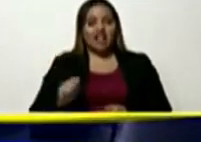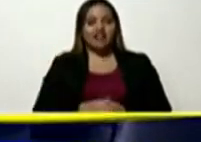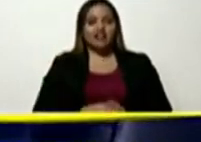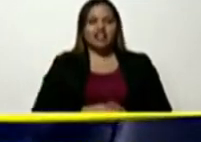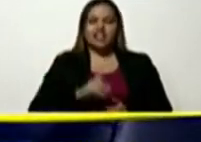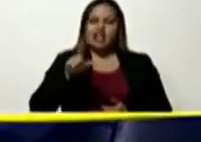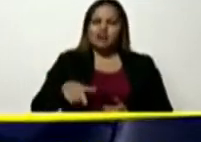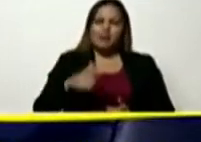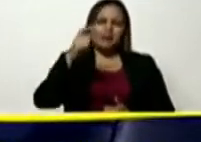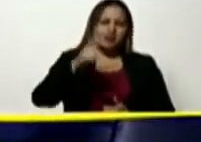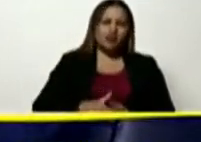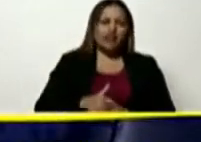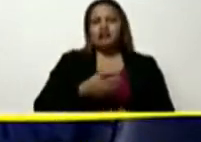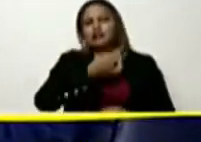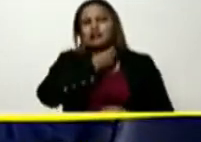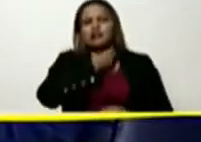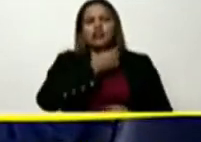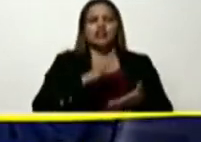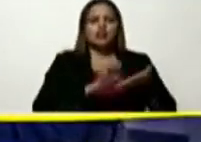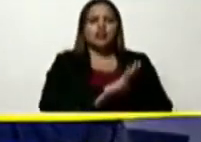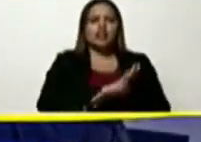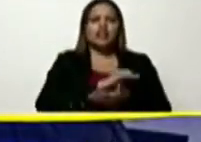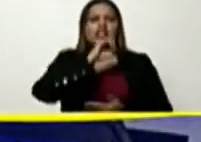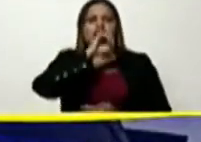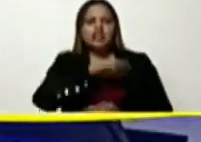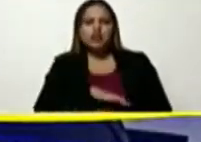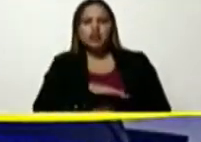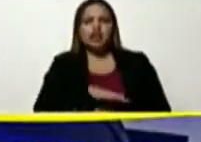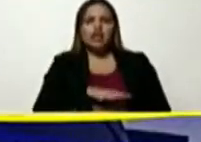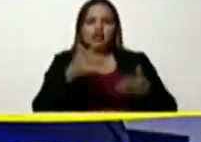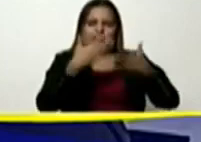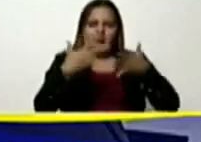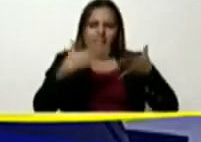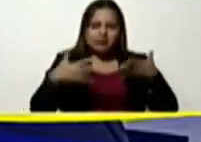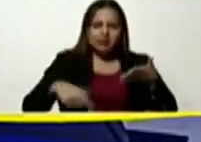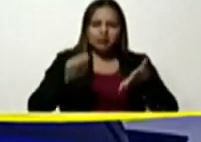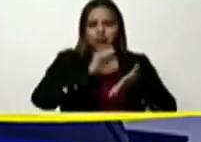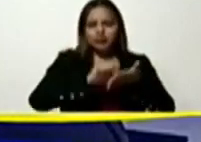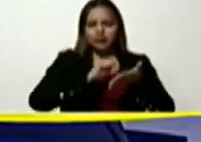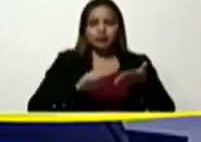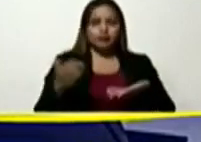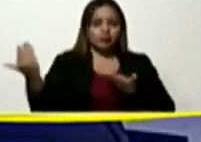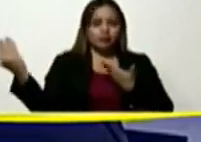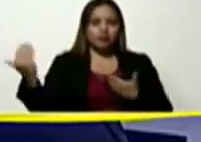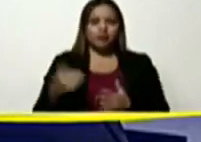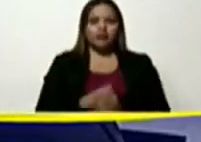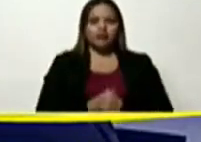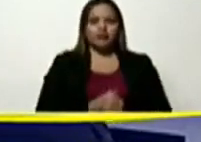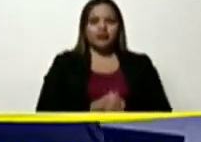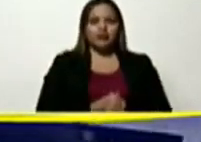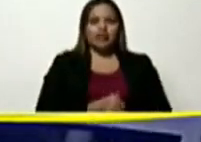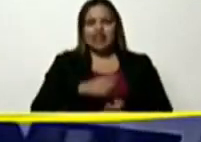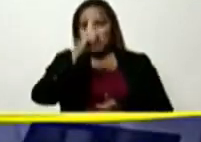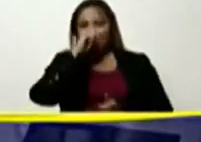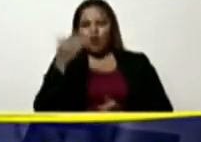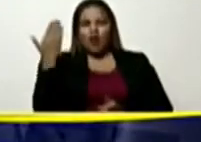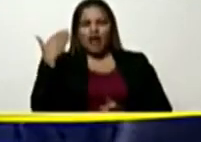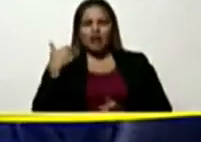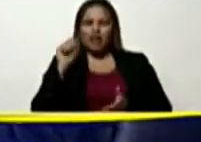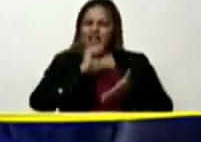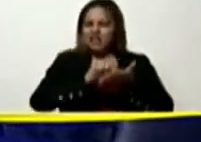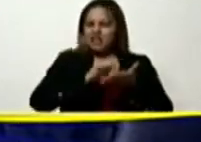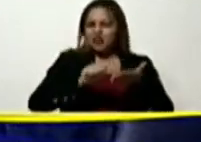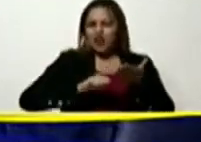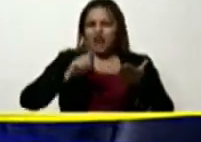con un libro de crónica, un libro de texto crítico de la época que escribió, en la